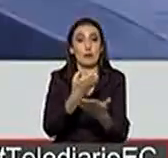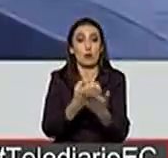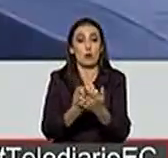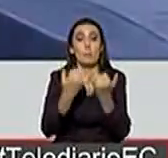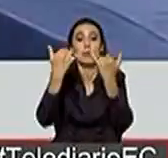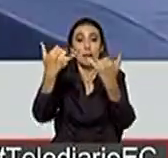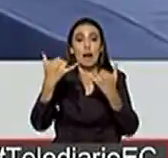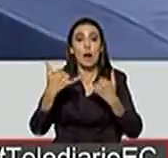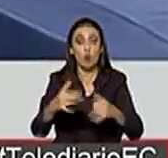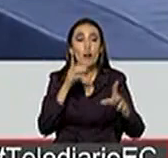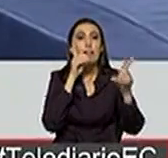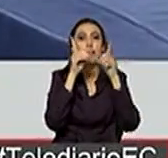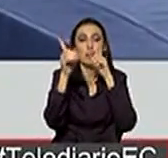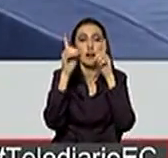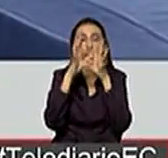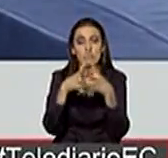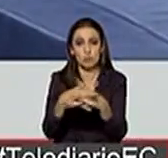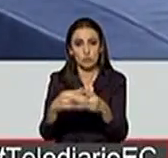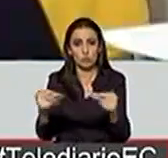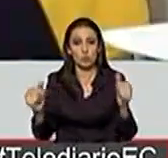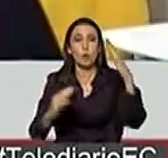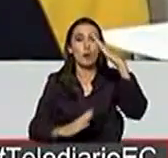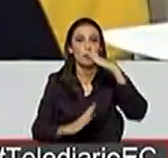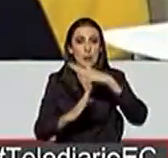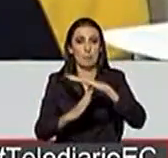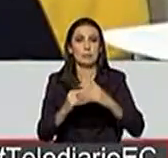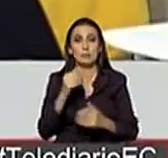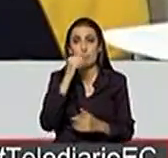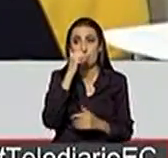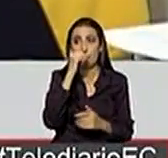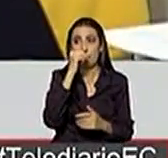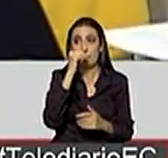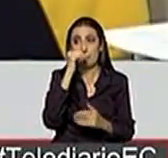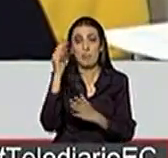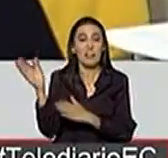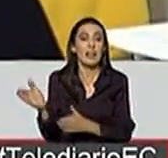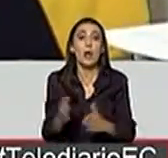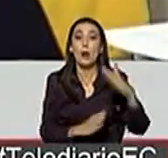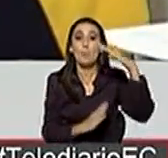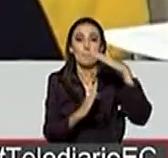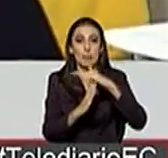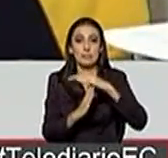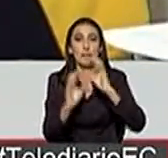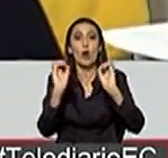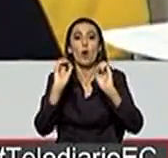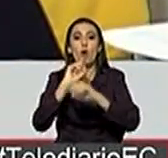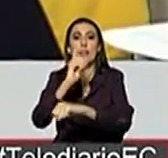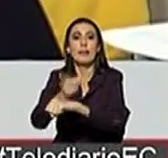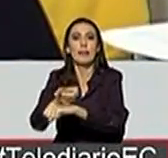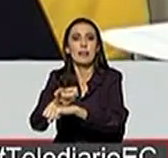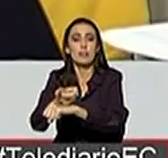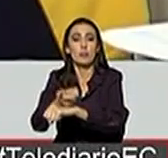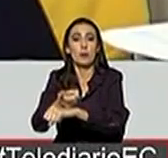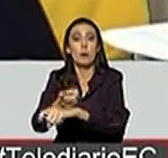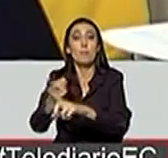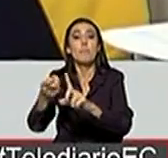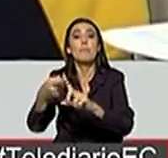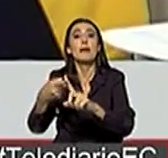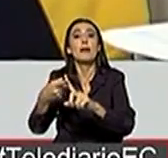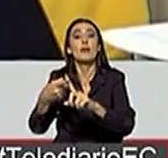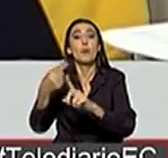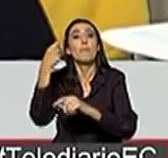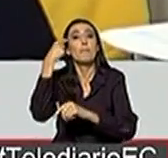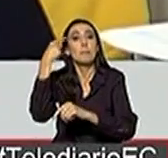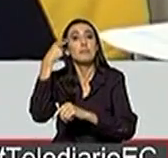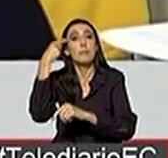de obtener un bien tan preciado como es la paz o la paz o el decreto se fue por lo primero por la paz porque